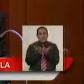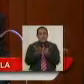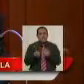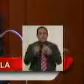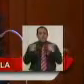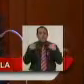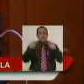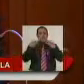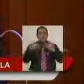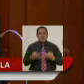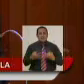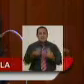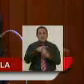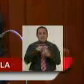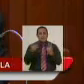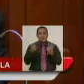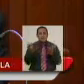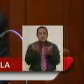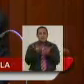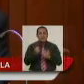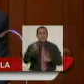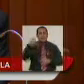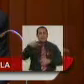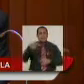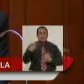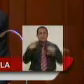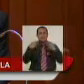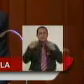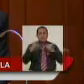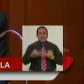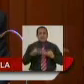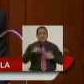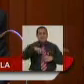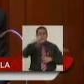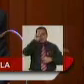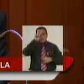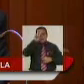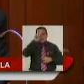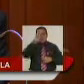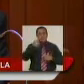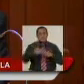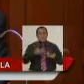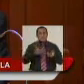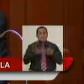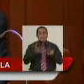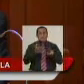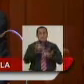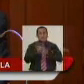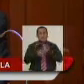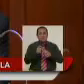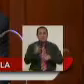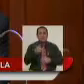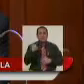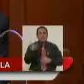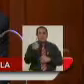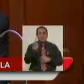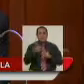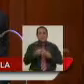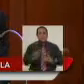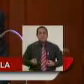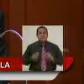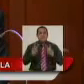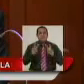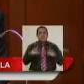de oficiales y las dos escuelas de suboficiales de nuestra capital. Para servir a la ciudadanía en acciones de